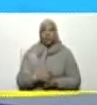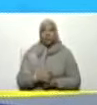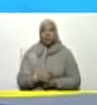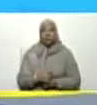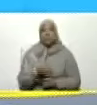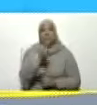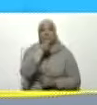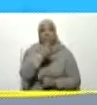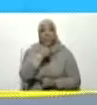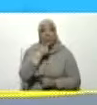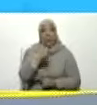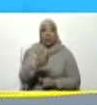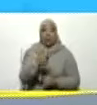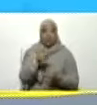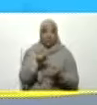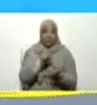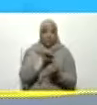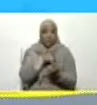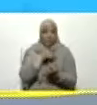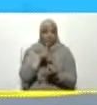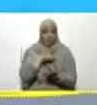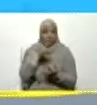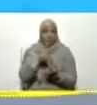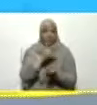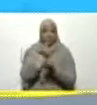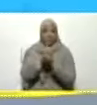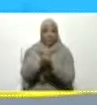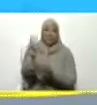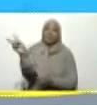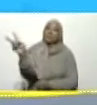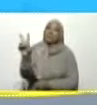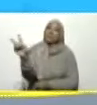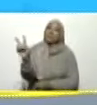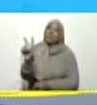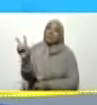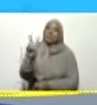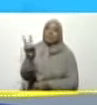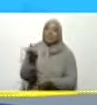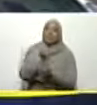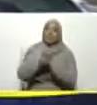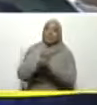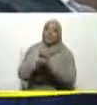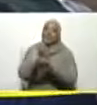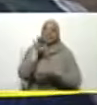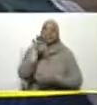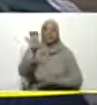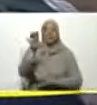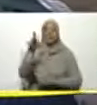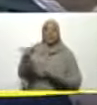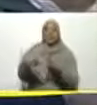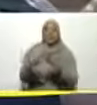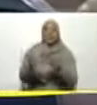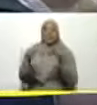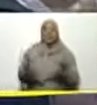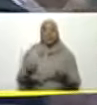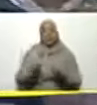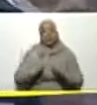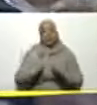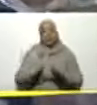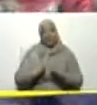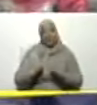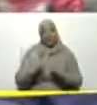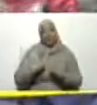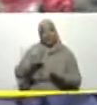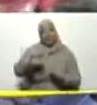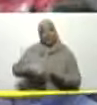es la belleza del alma, de los que amamos a Venezuela, de los que amamos a la patria, de los que damos la vida por